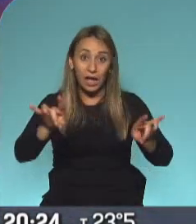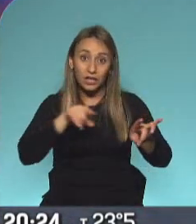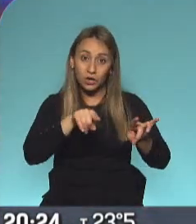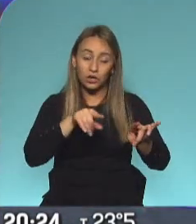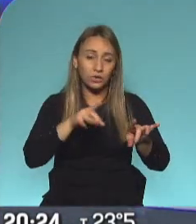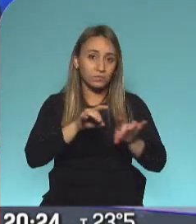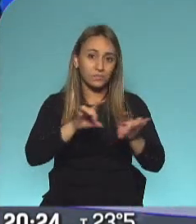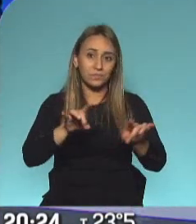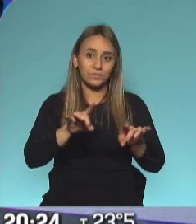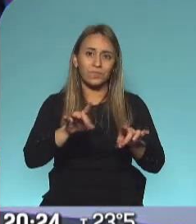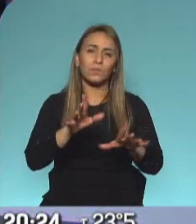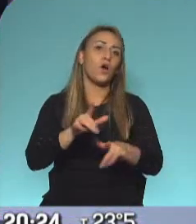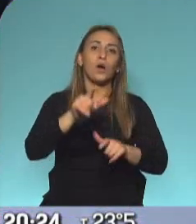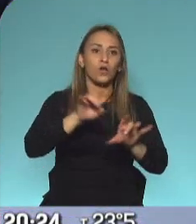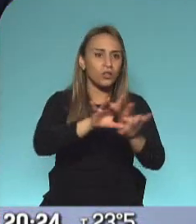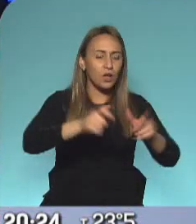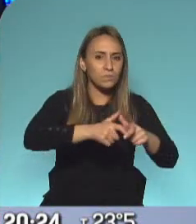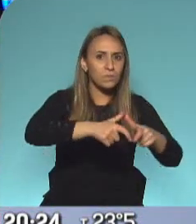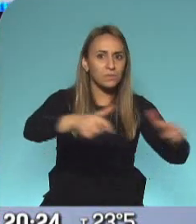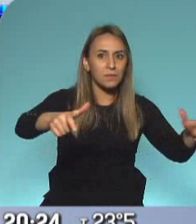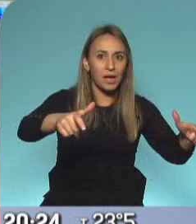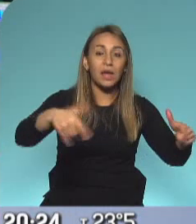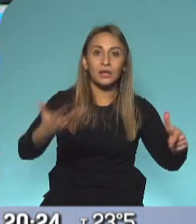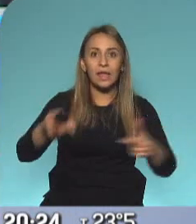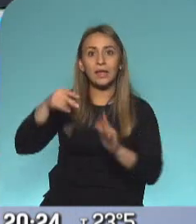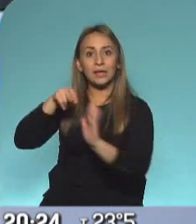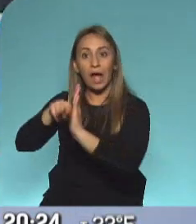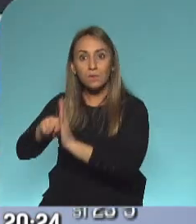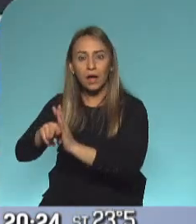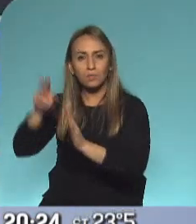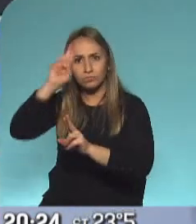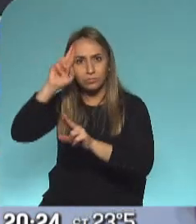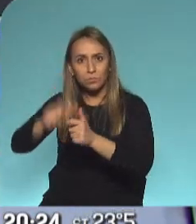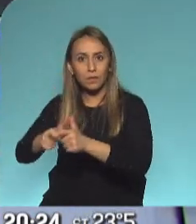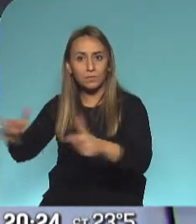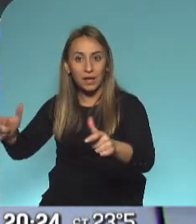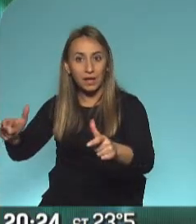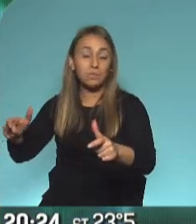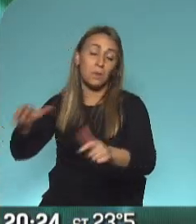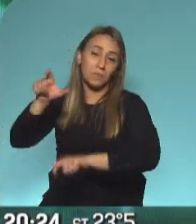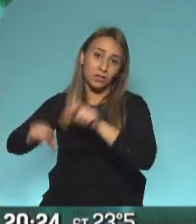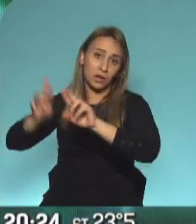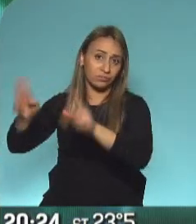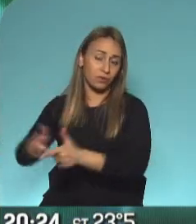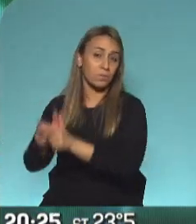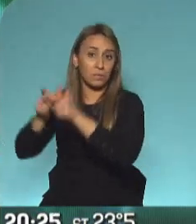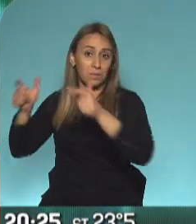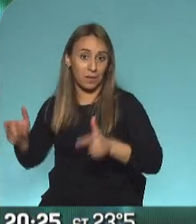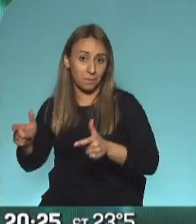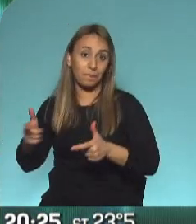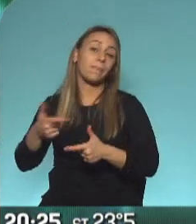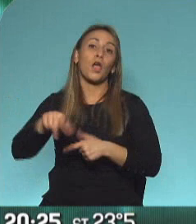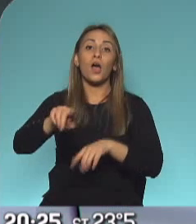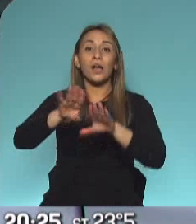es... Crecen los contagios, crece la utilización de camas de cuidados intensivos, crece la cantidad de fallecidos. Cuando llenemos las camas de